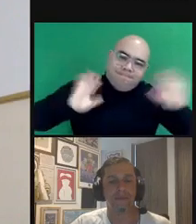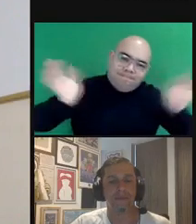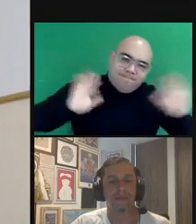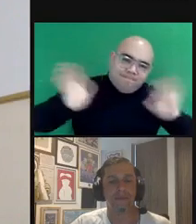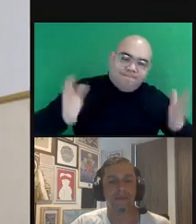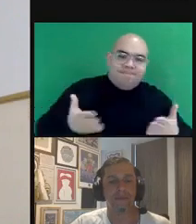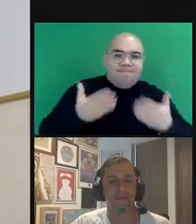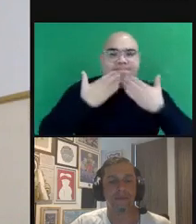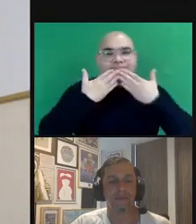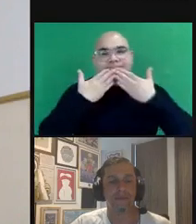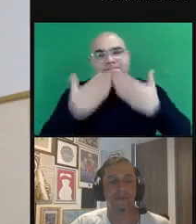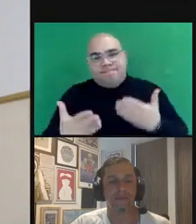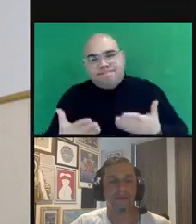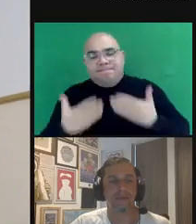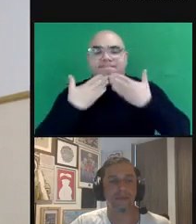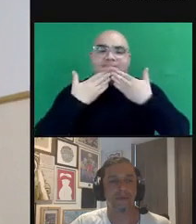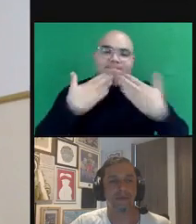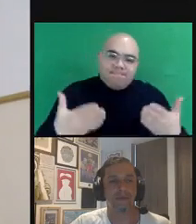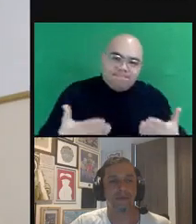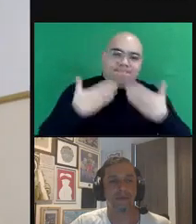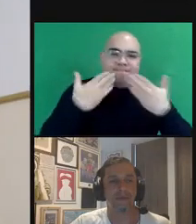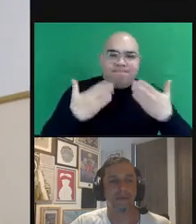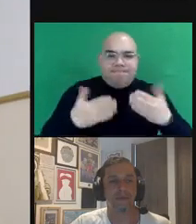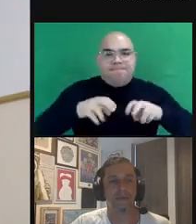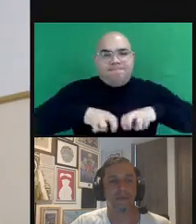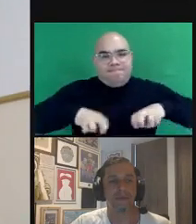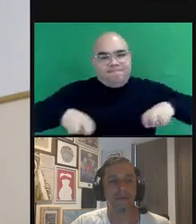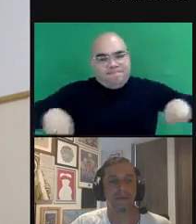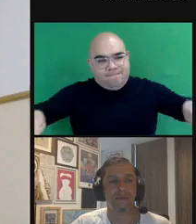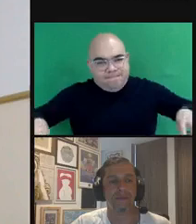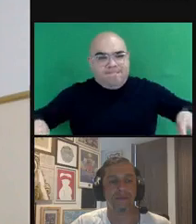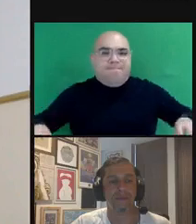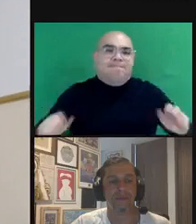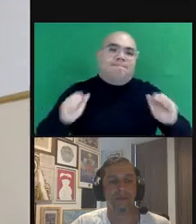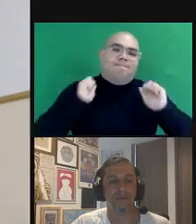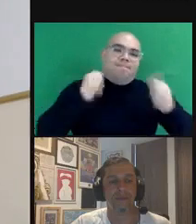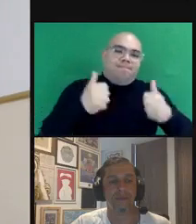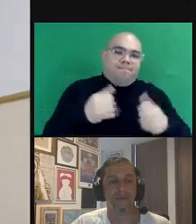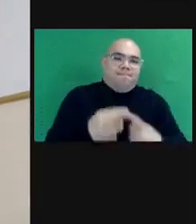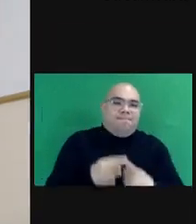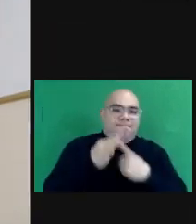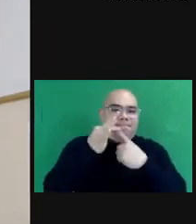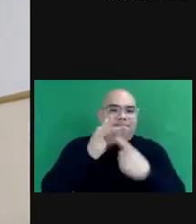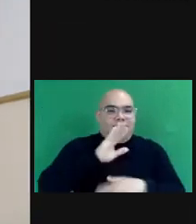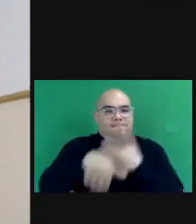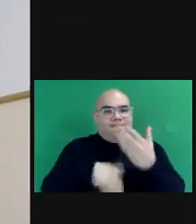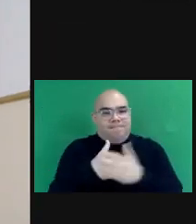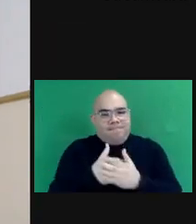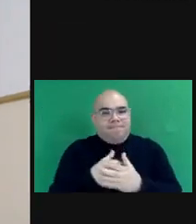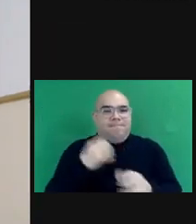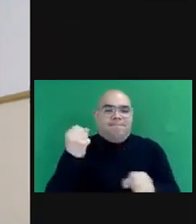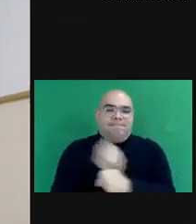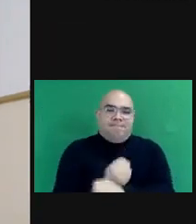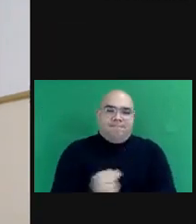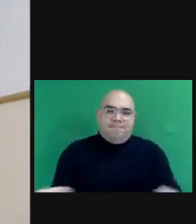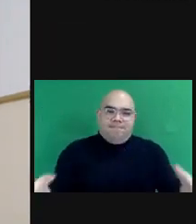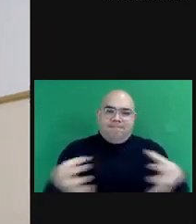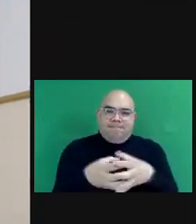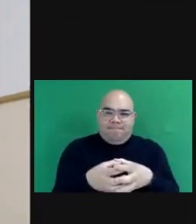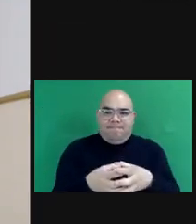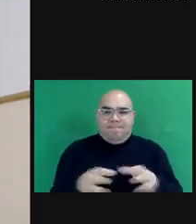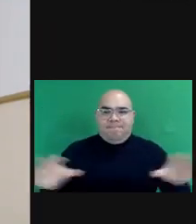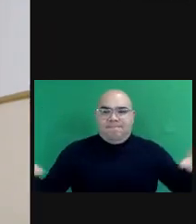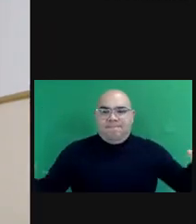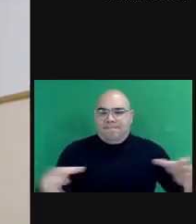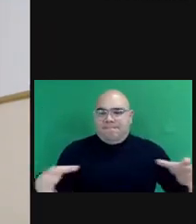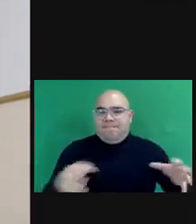las personas asistentes, panelistas y a la audiencia, y en especial al equipo de intervención de fachadas de espacio público y